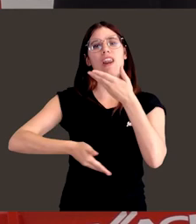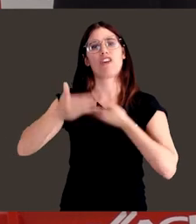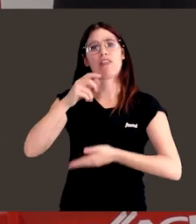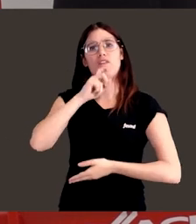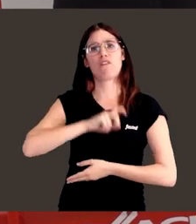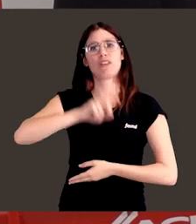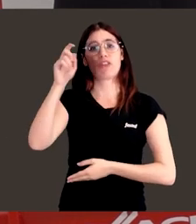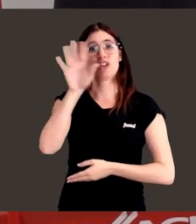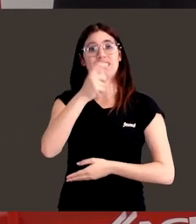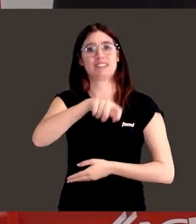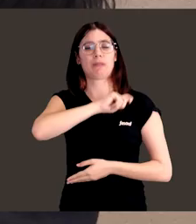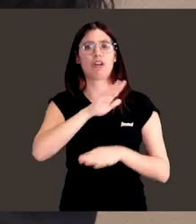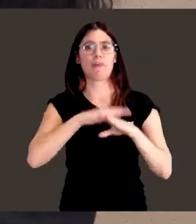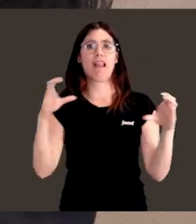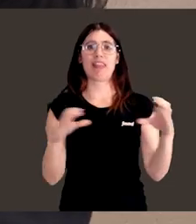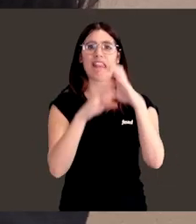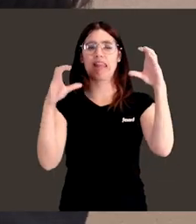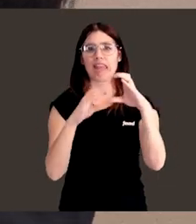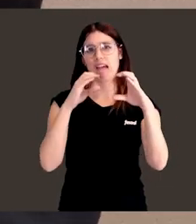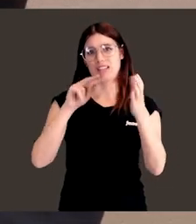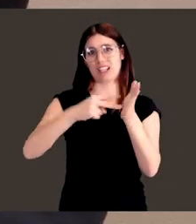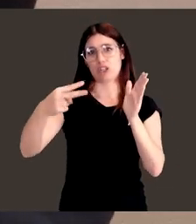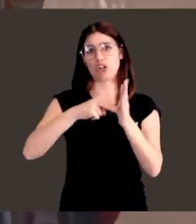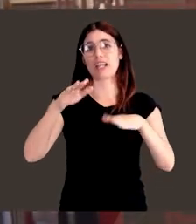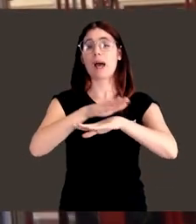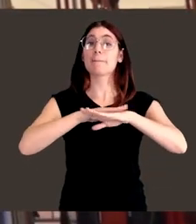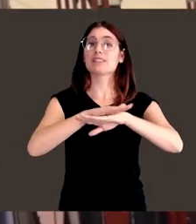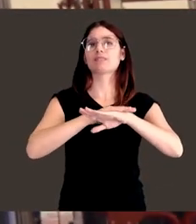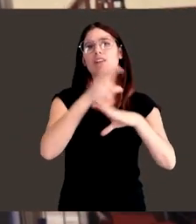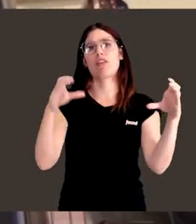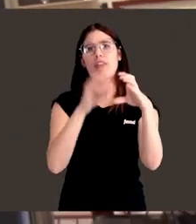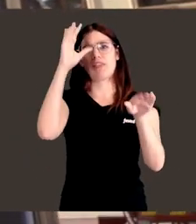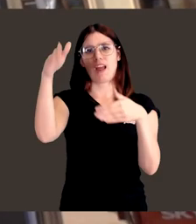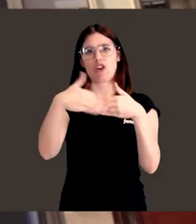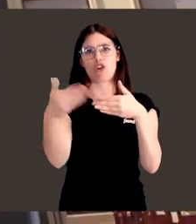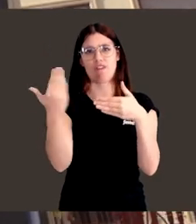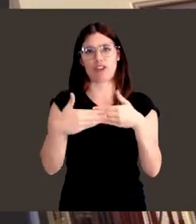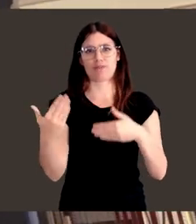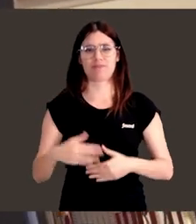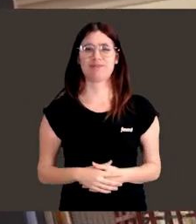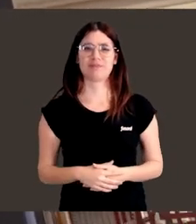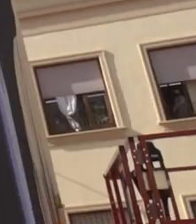la colaboración de la fundación española para la ciencia la tecnología del Ministerio de ciencia e Innovación